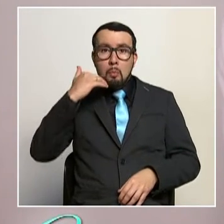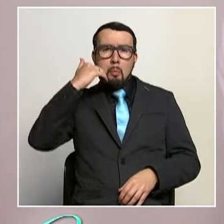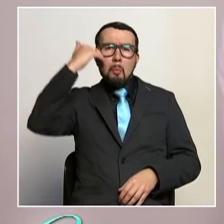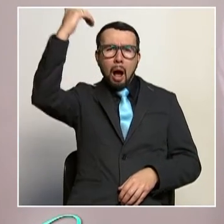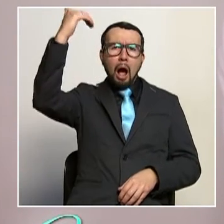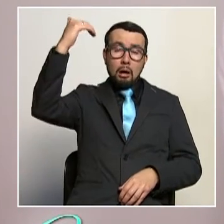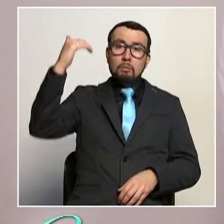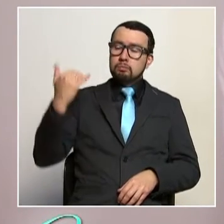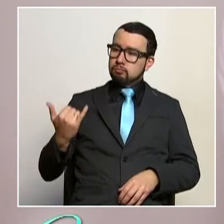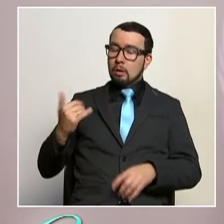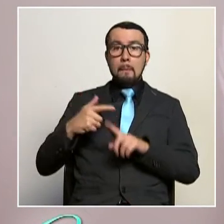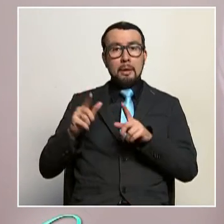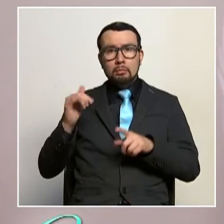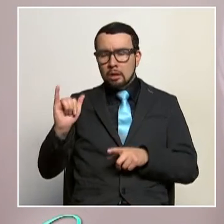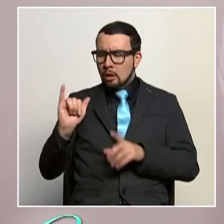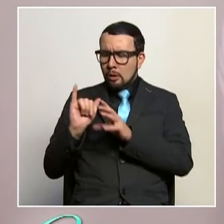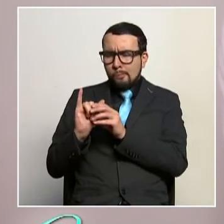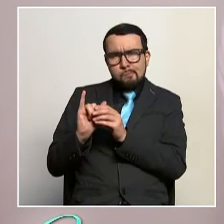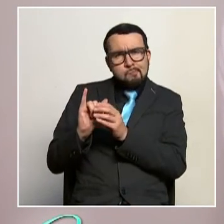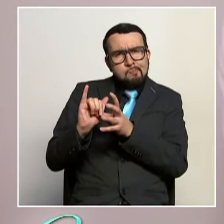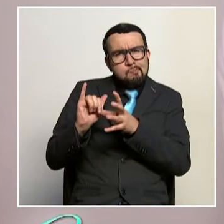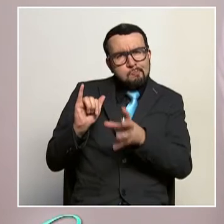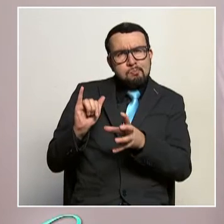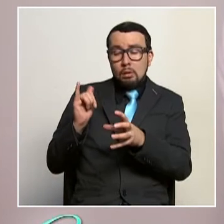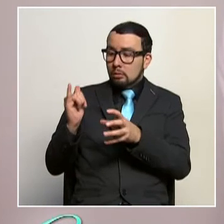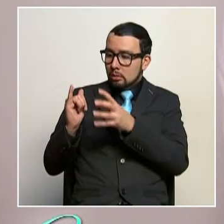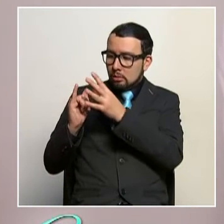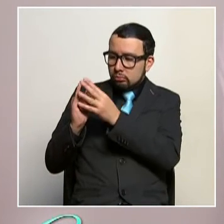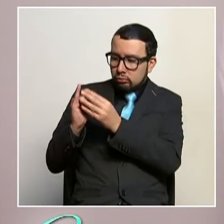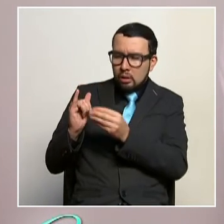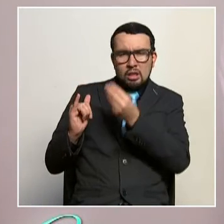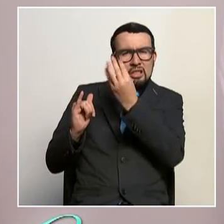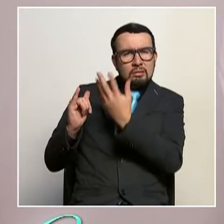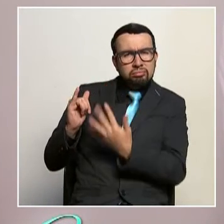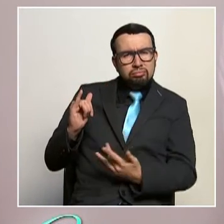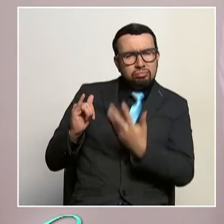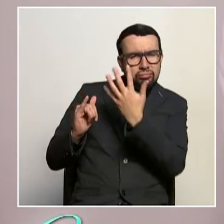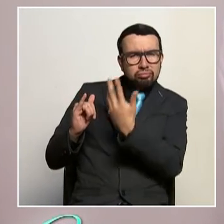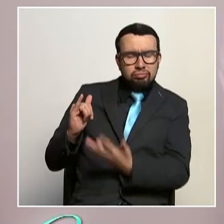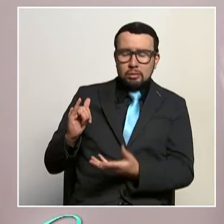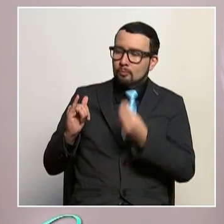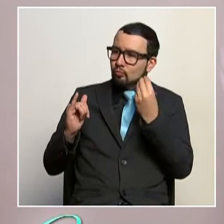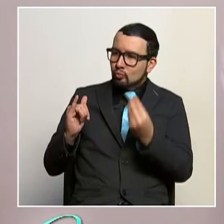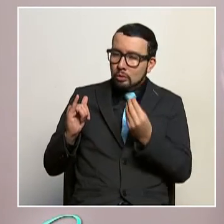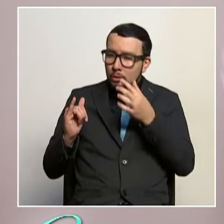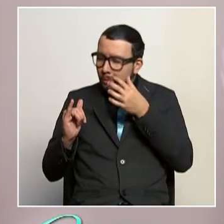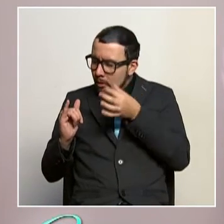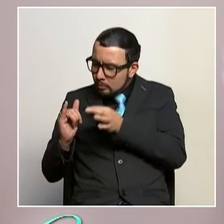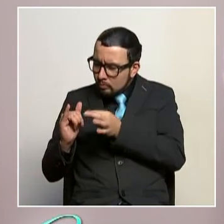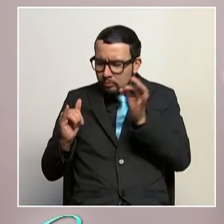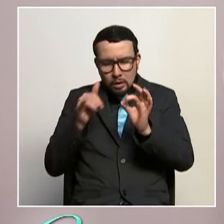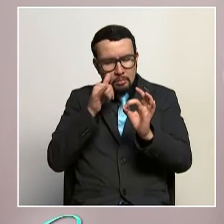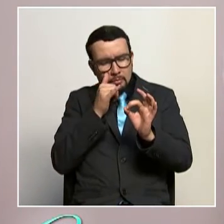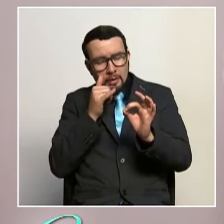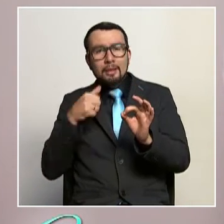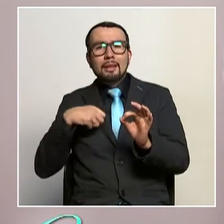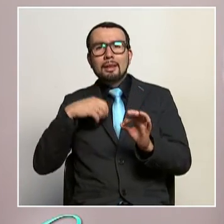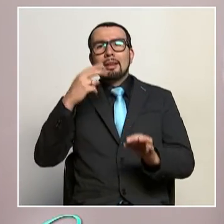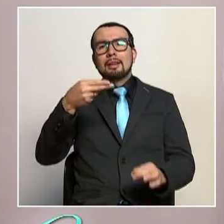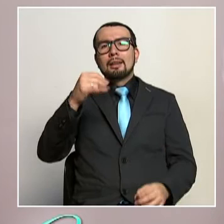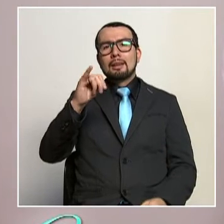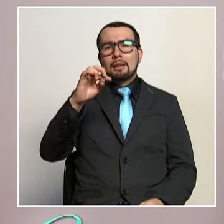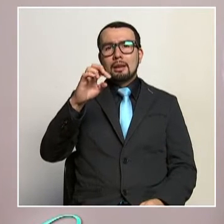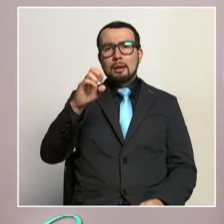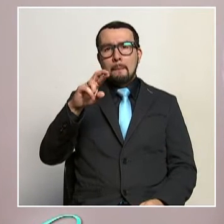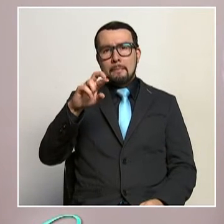mayores, pero era tan engrosado, eran tal las hemorragias que hubo que tomarle una muestra. Salió un problema de hiperplasia endometrial, tiene un